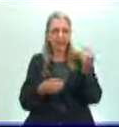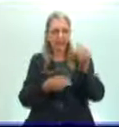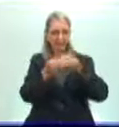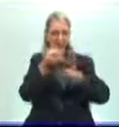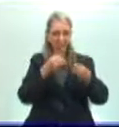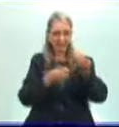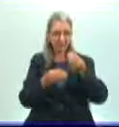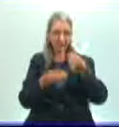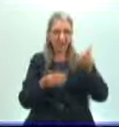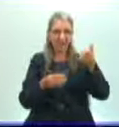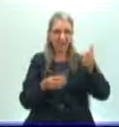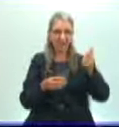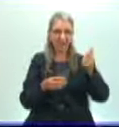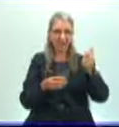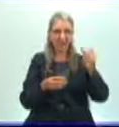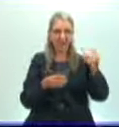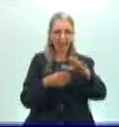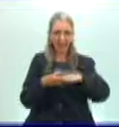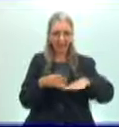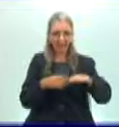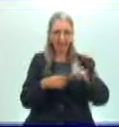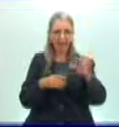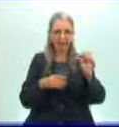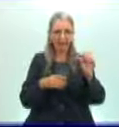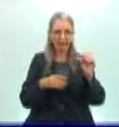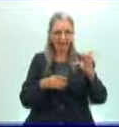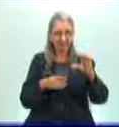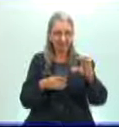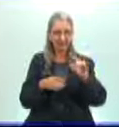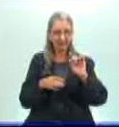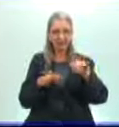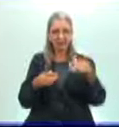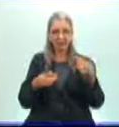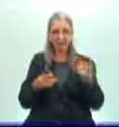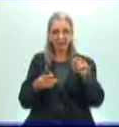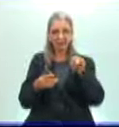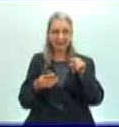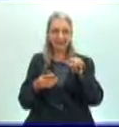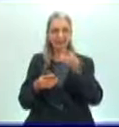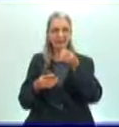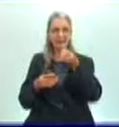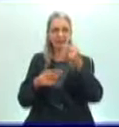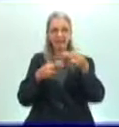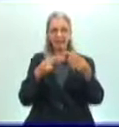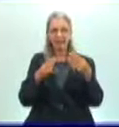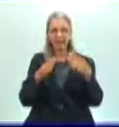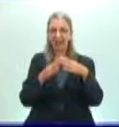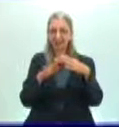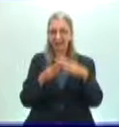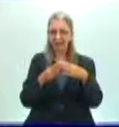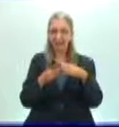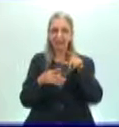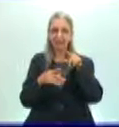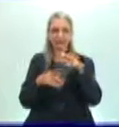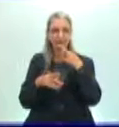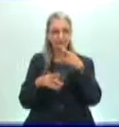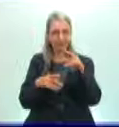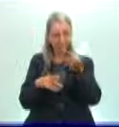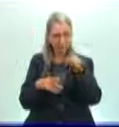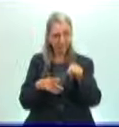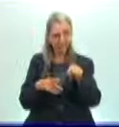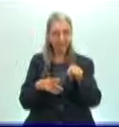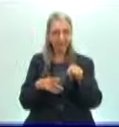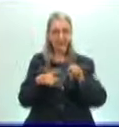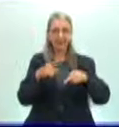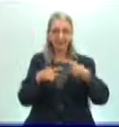llegamos a efectuar 8 por 3,14, podemos hacerlo en casa, pero este es el resultado del área del semicírculo. Y el